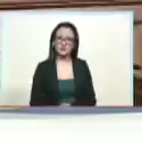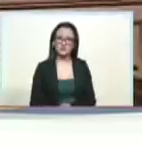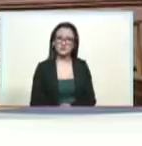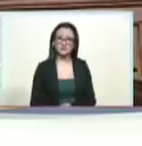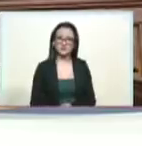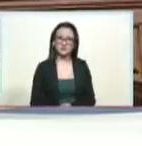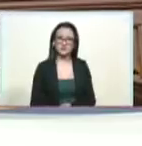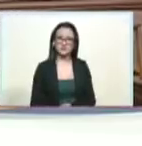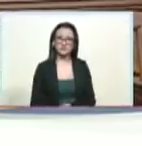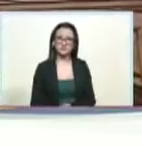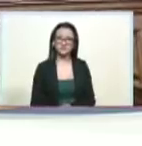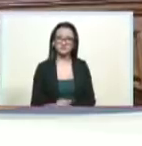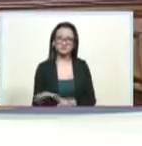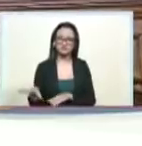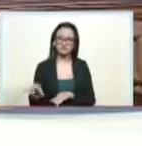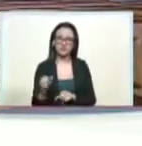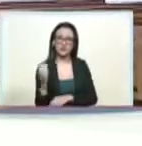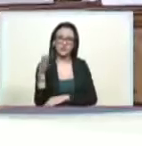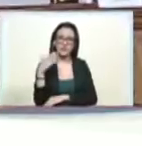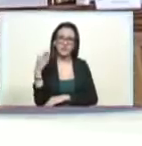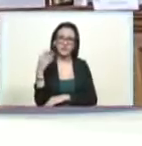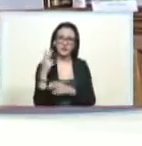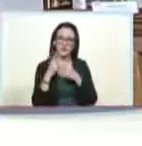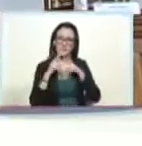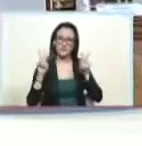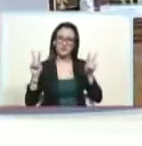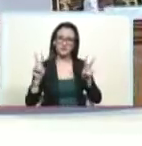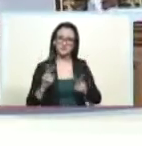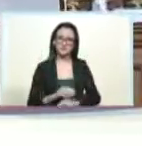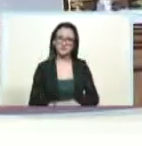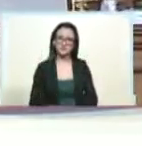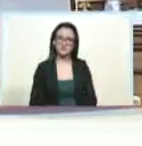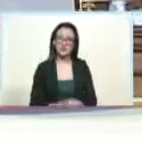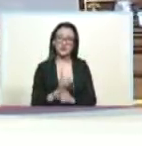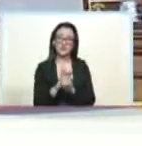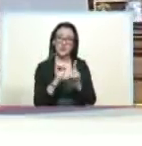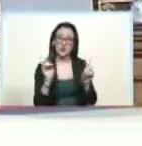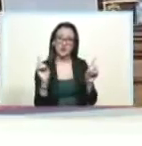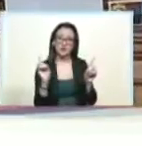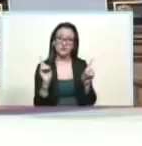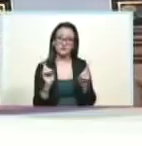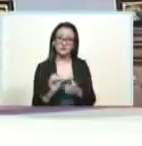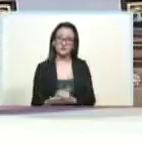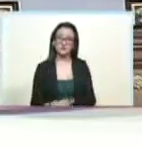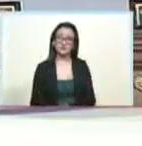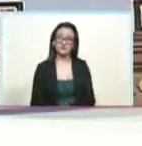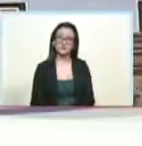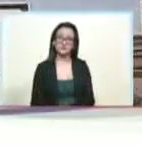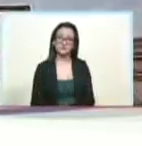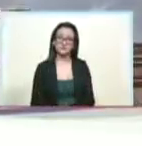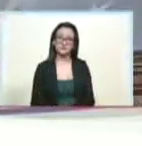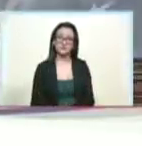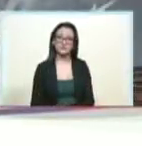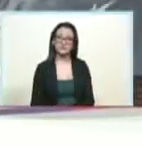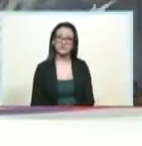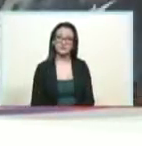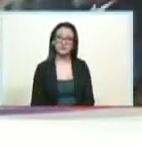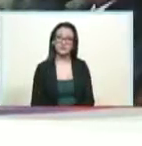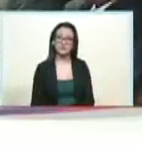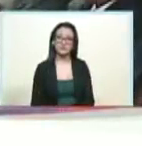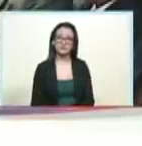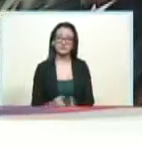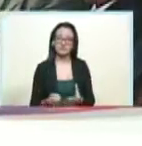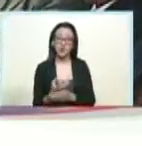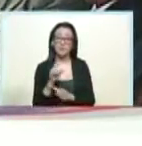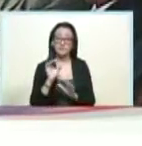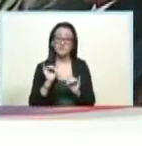quien tomó las banderas de la paz y de la democracia. Fue la constituyente